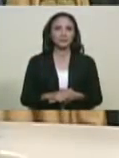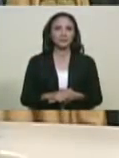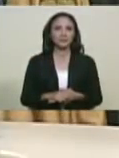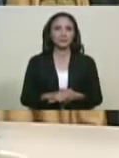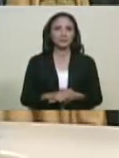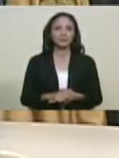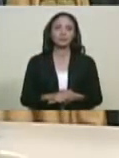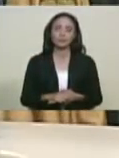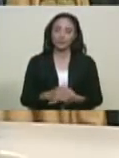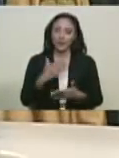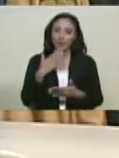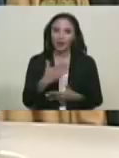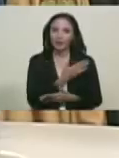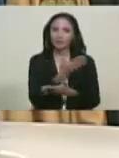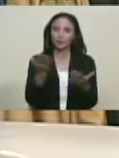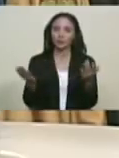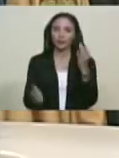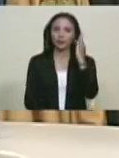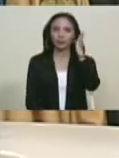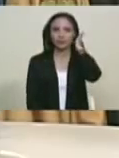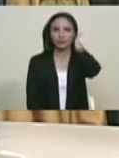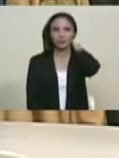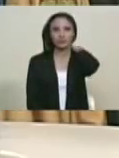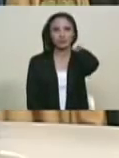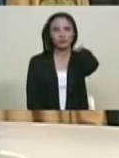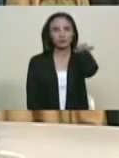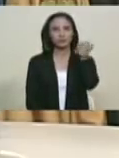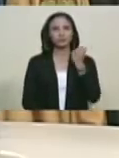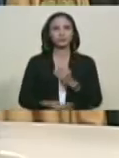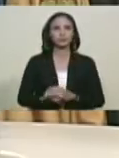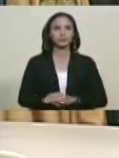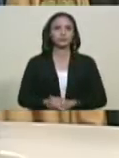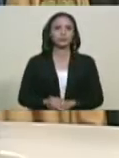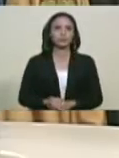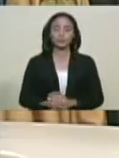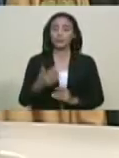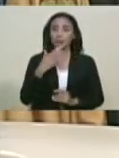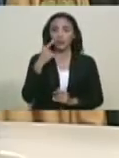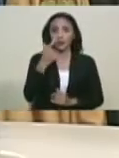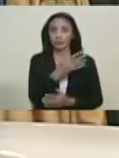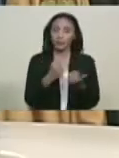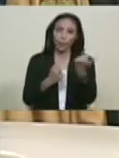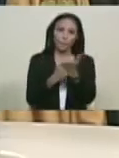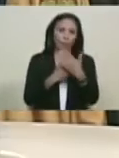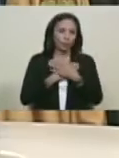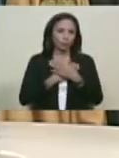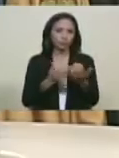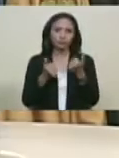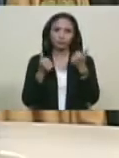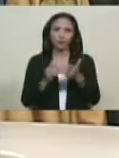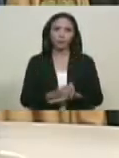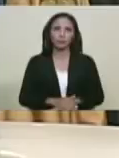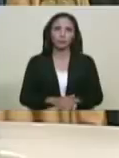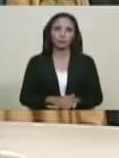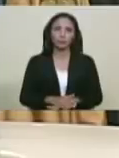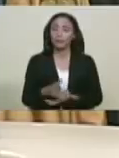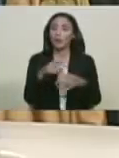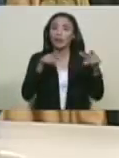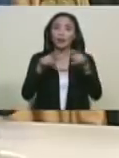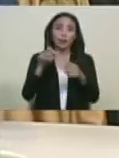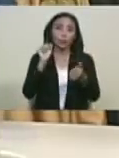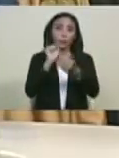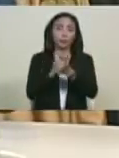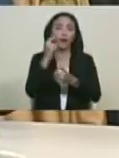yo quiero agradecer bueno todas las manifestaciones de apoyo permanente la gente fue capturada en flagrancia